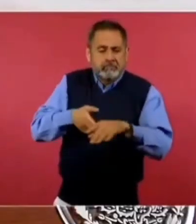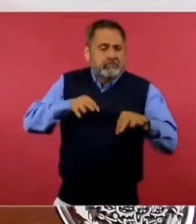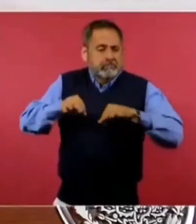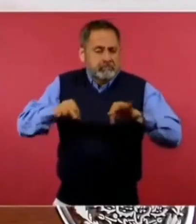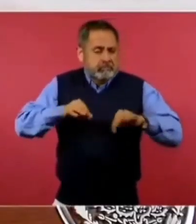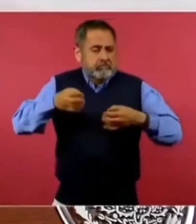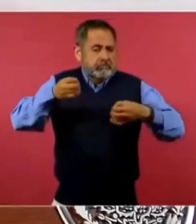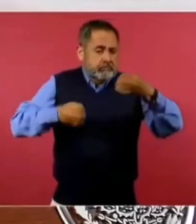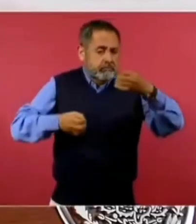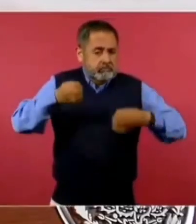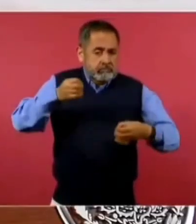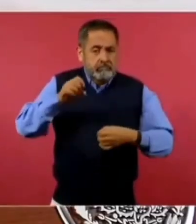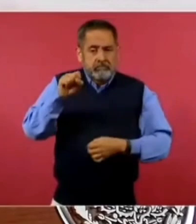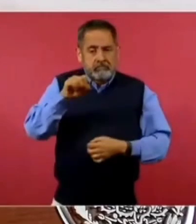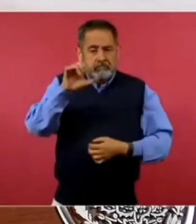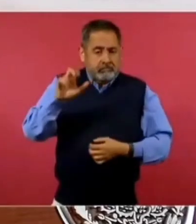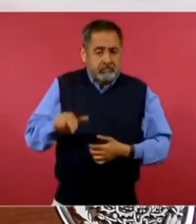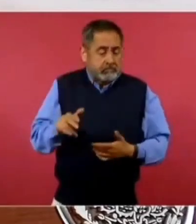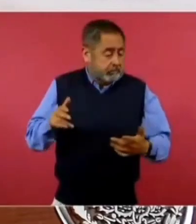Y